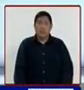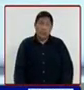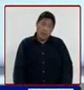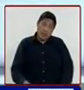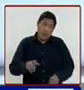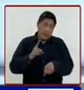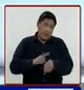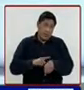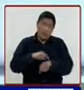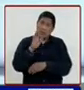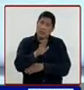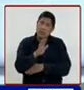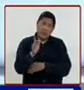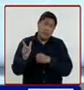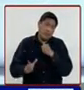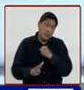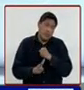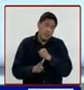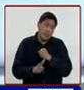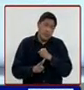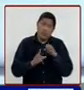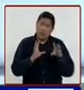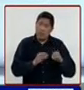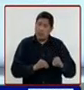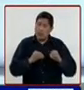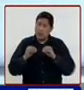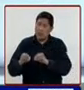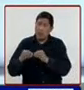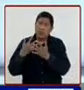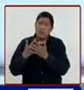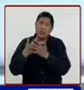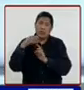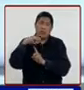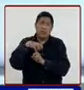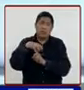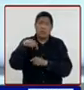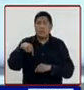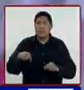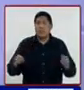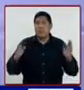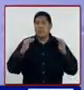Y ya en horas de la tarde, este dirigente cocalero ha sido trasladado al penal de San Pedro.